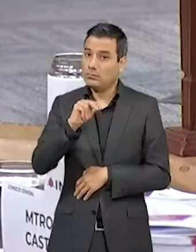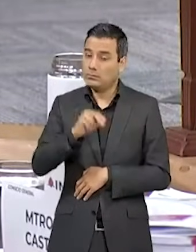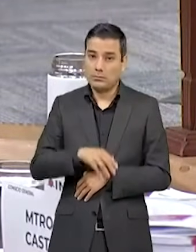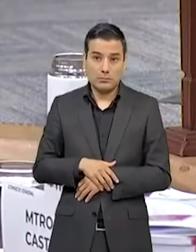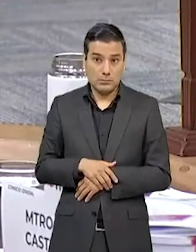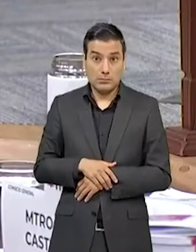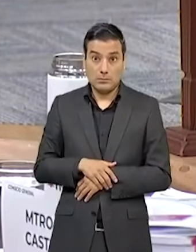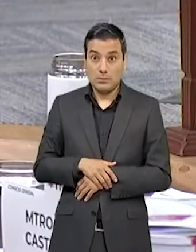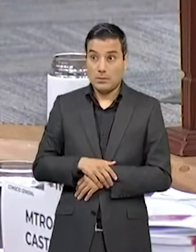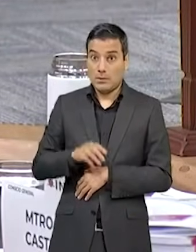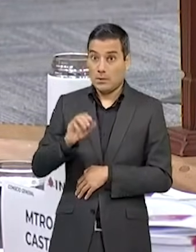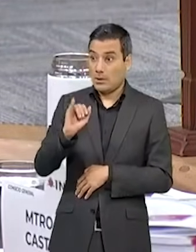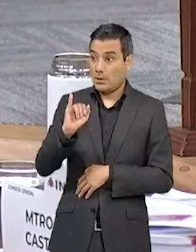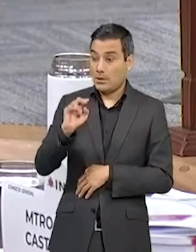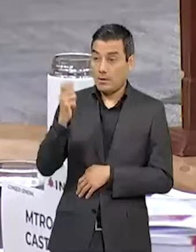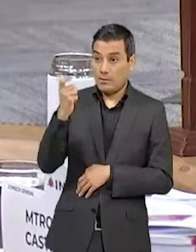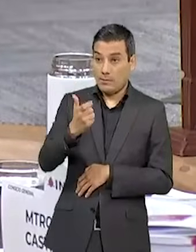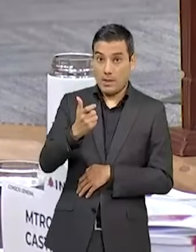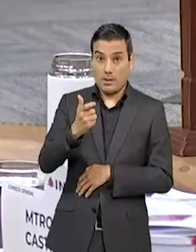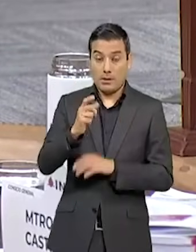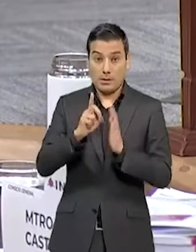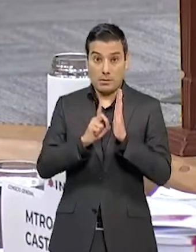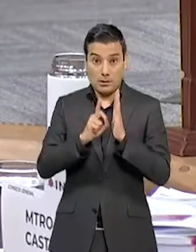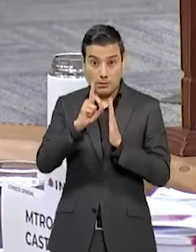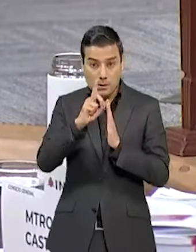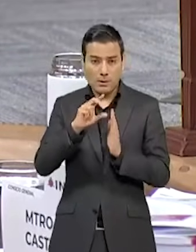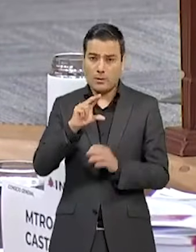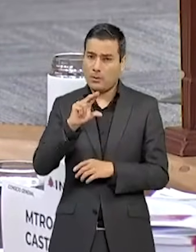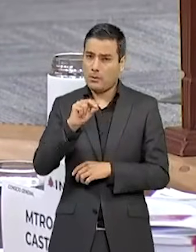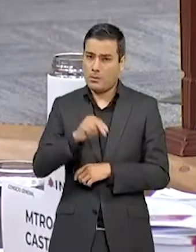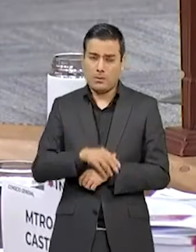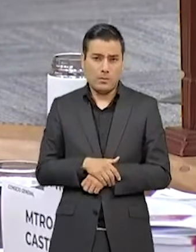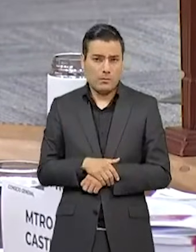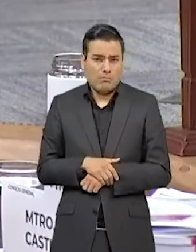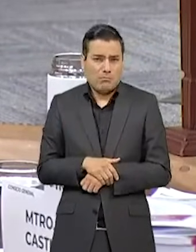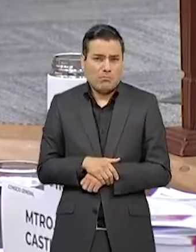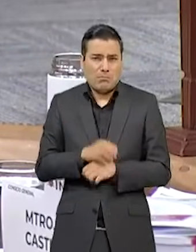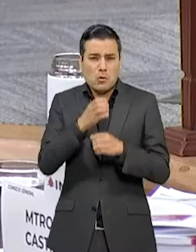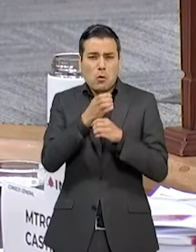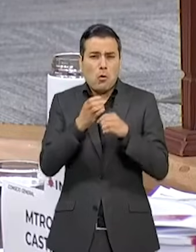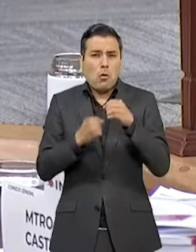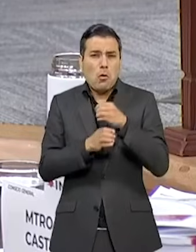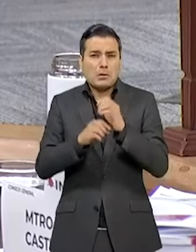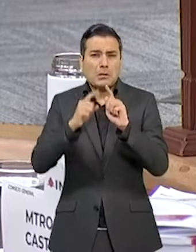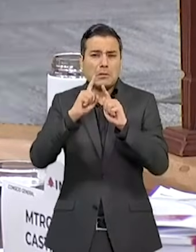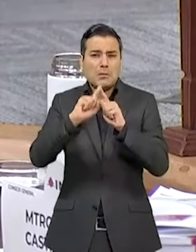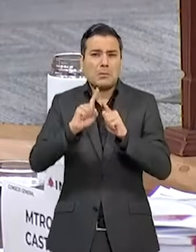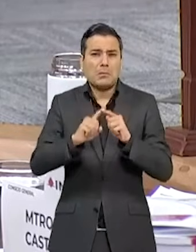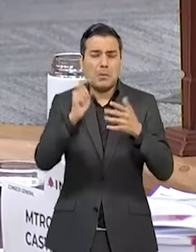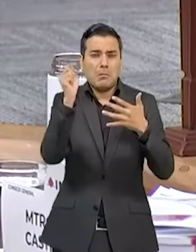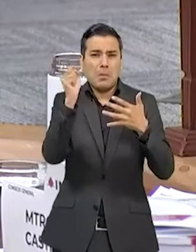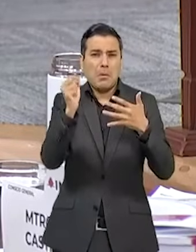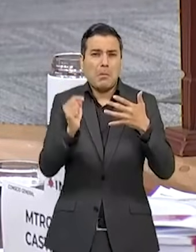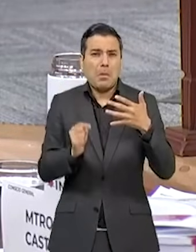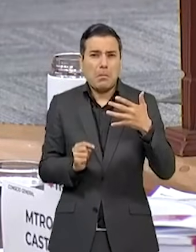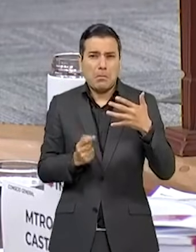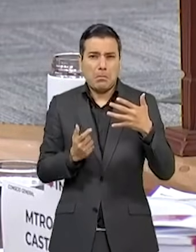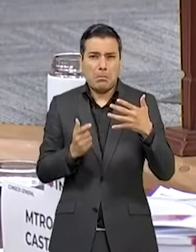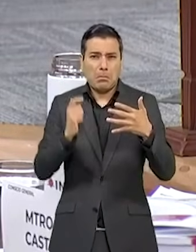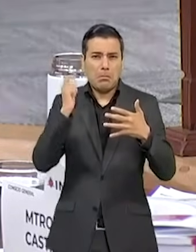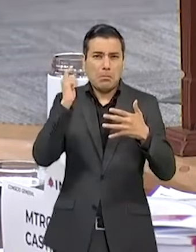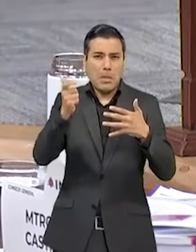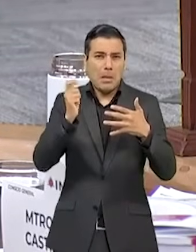la renta de mi departamento, no me paga otra infinidad de cosas que si las tuviera yo como